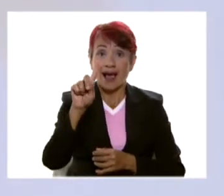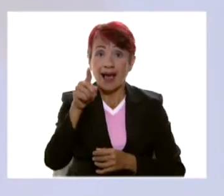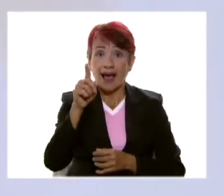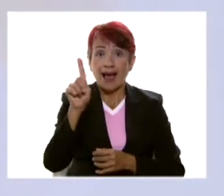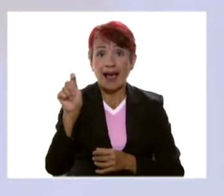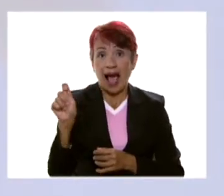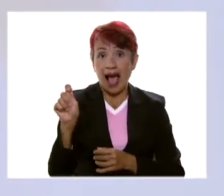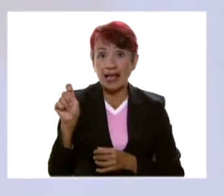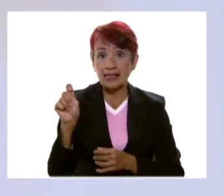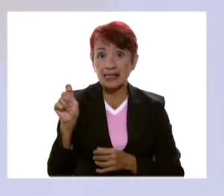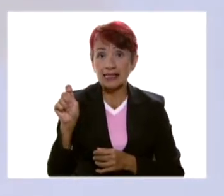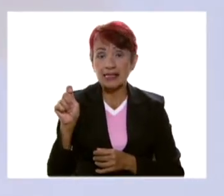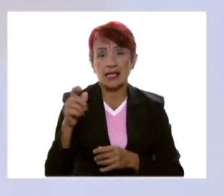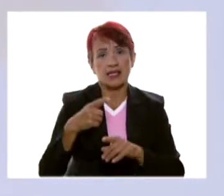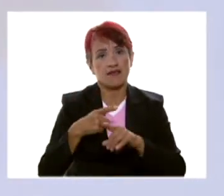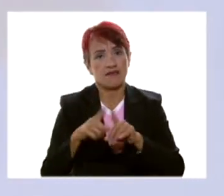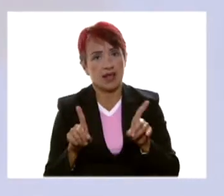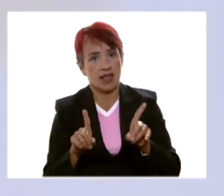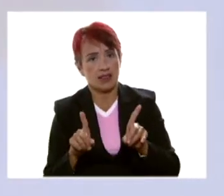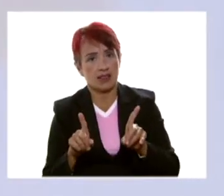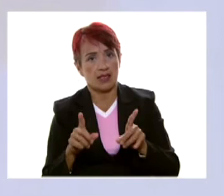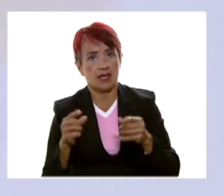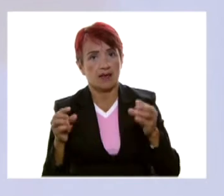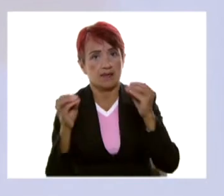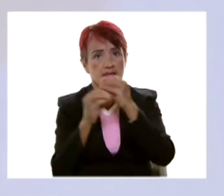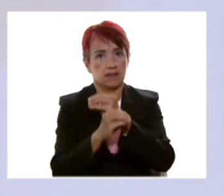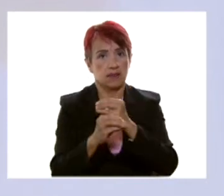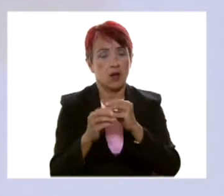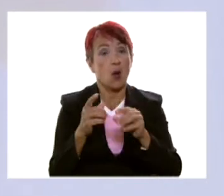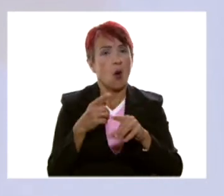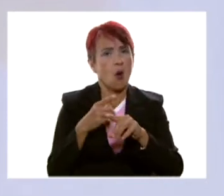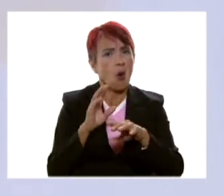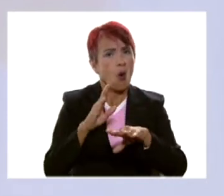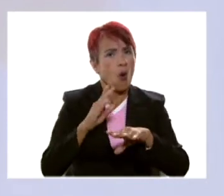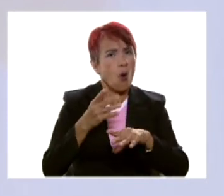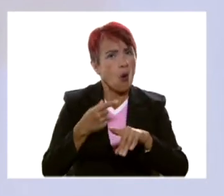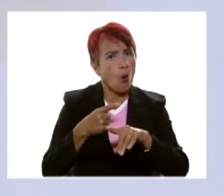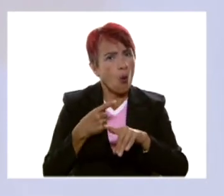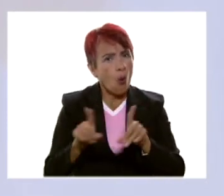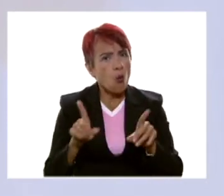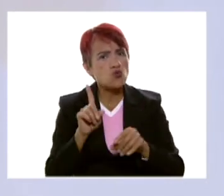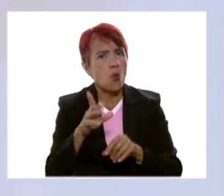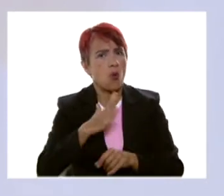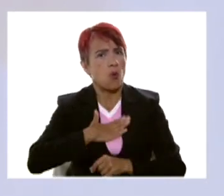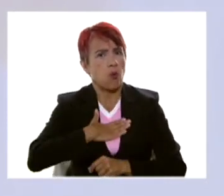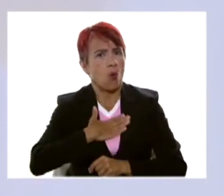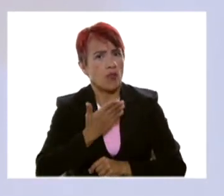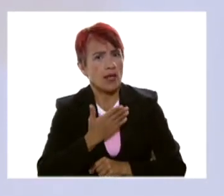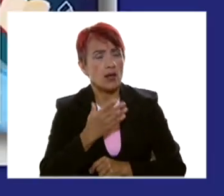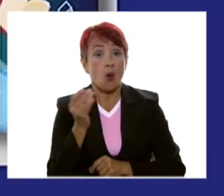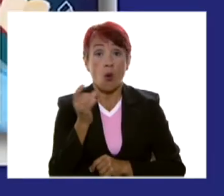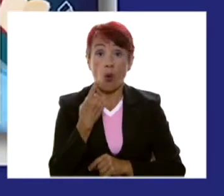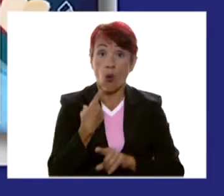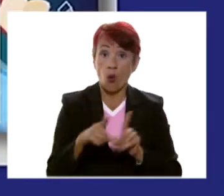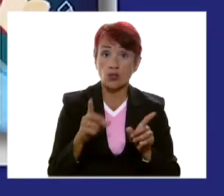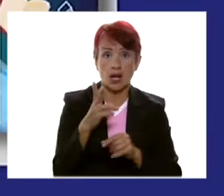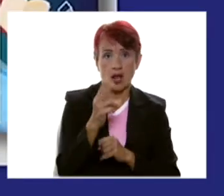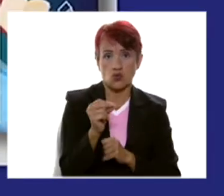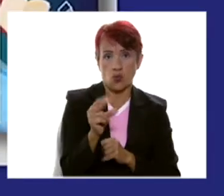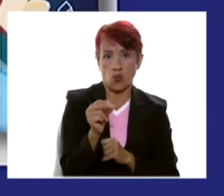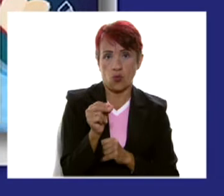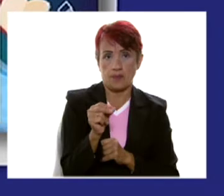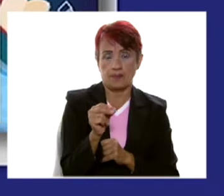la contracción, ¿ok? Y qué significa. Uno es poder y otro es porque no puedes o no debes, ¿ok? Aquí tenemos